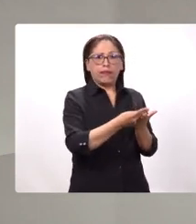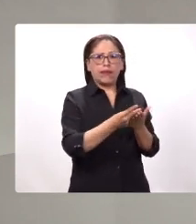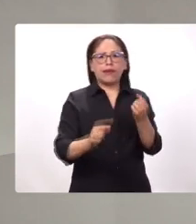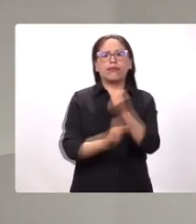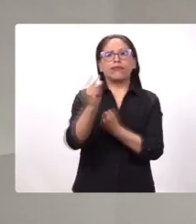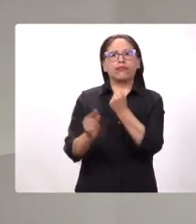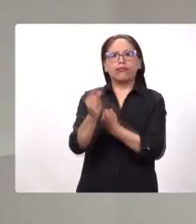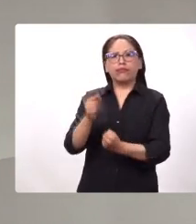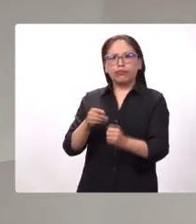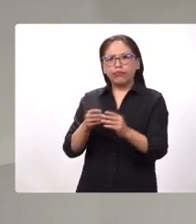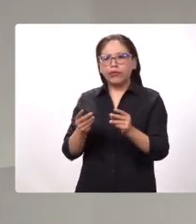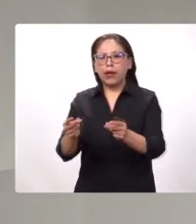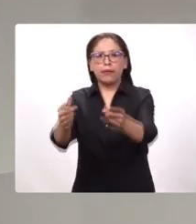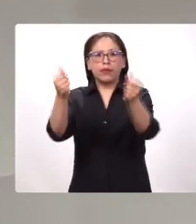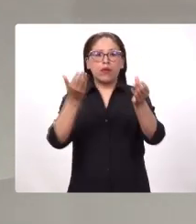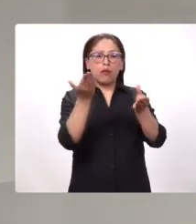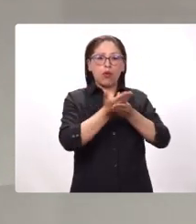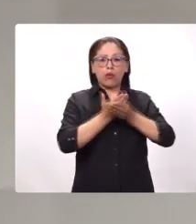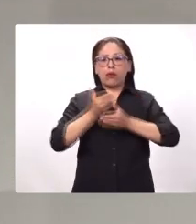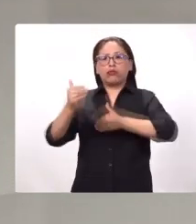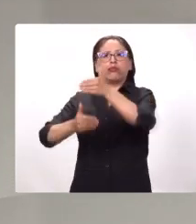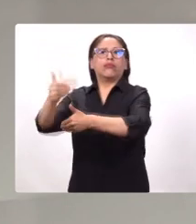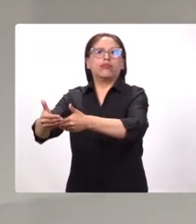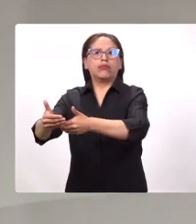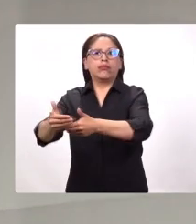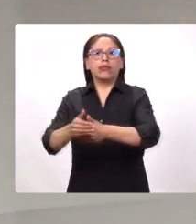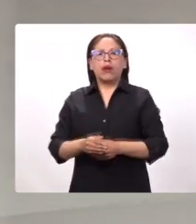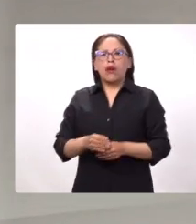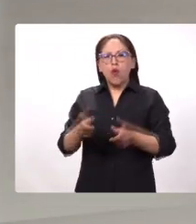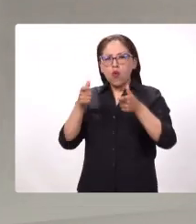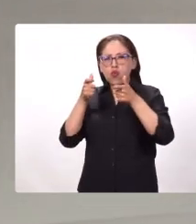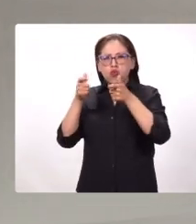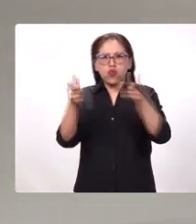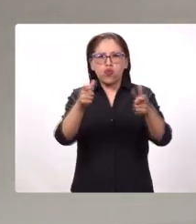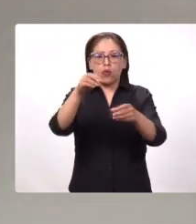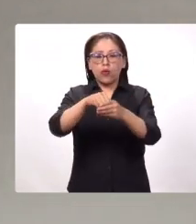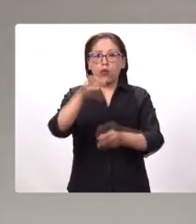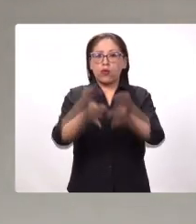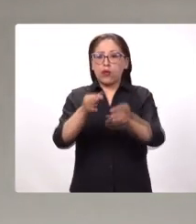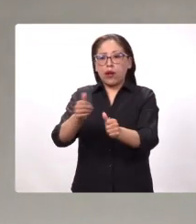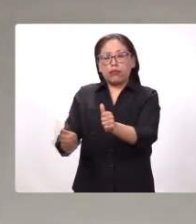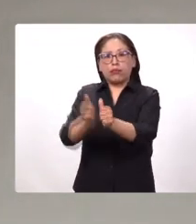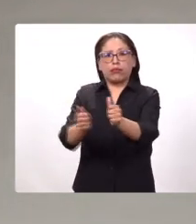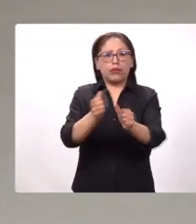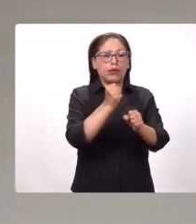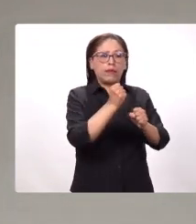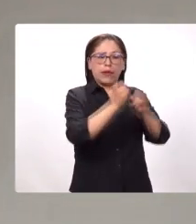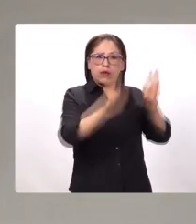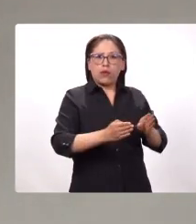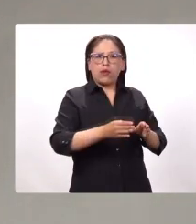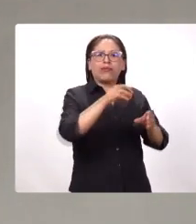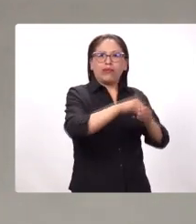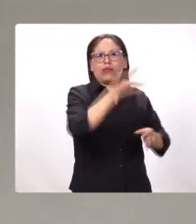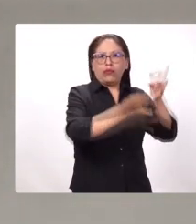propuesta garantiza la agilización de procesos estableciendo un sistema de auditoría judicial periódica a